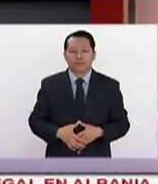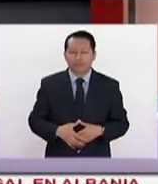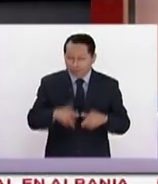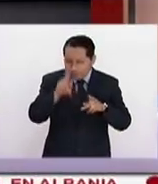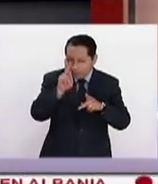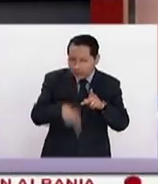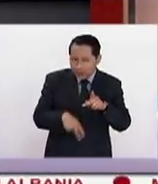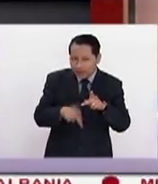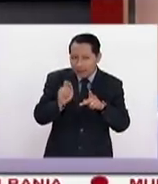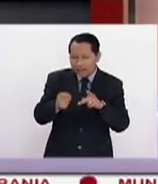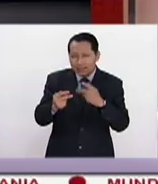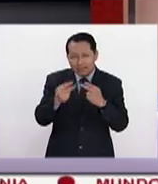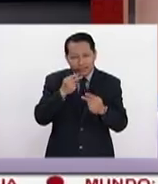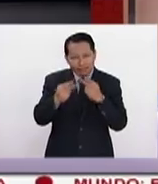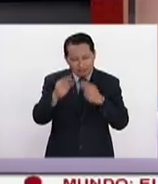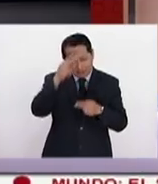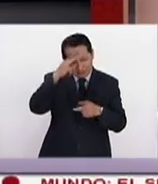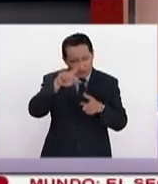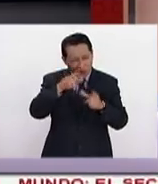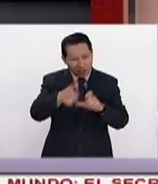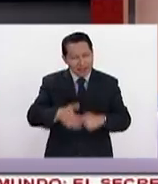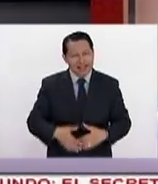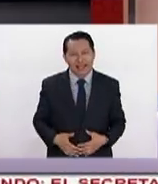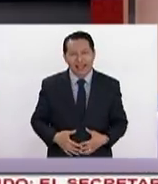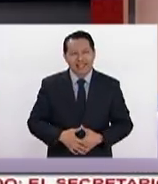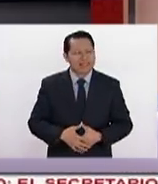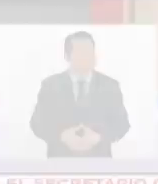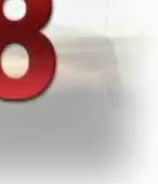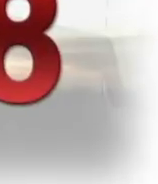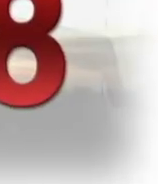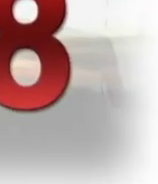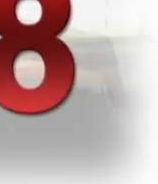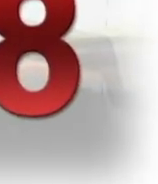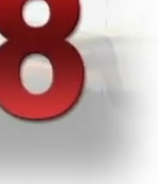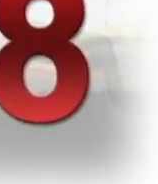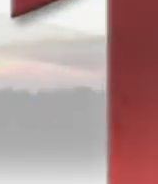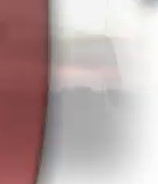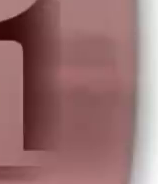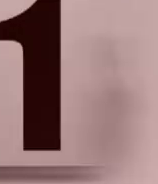Vamos a hacer una pausa. Le recuerdo que usted ve México al Día.